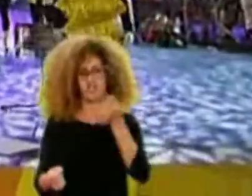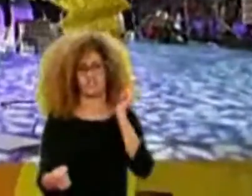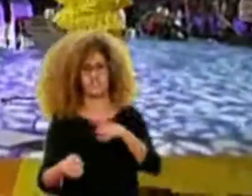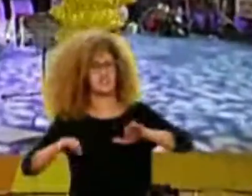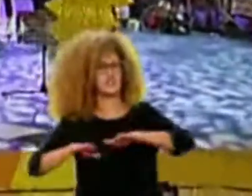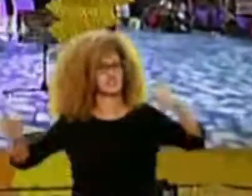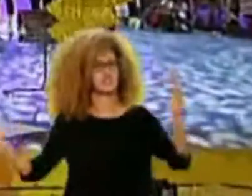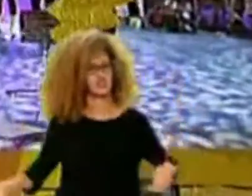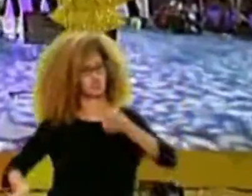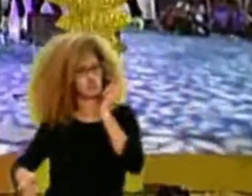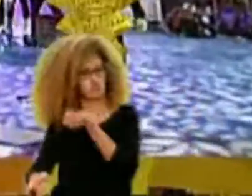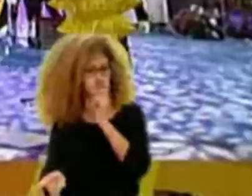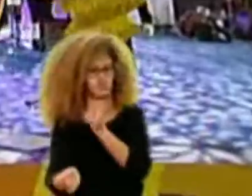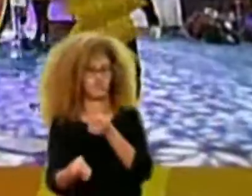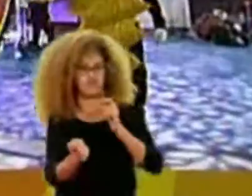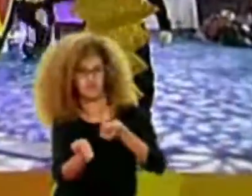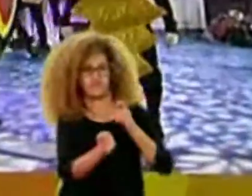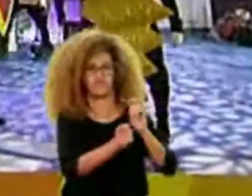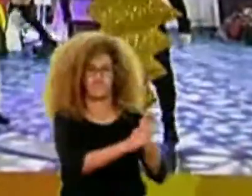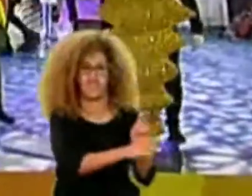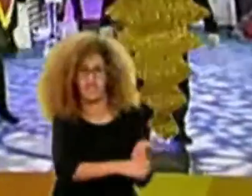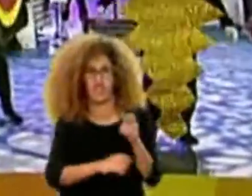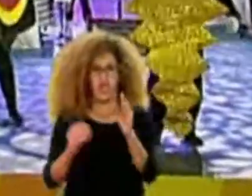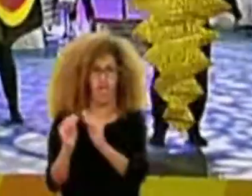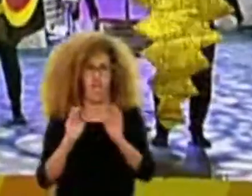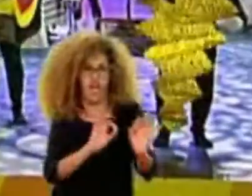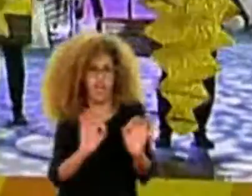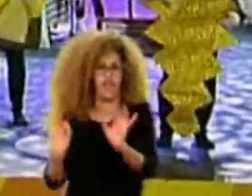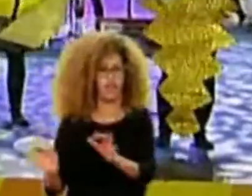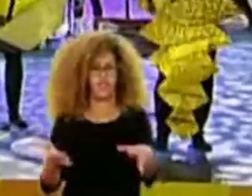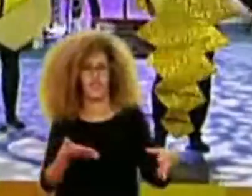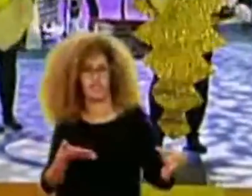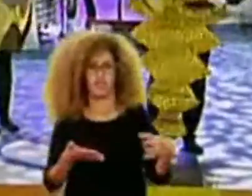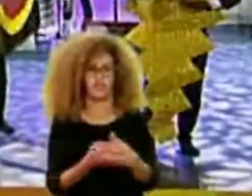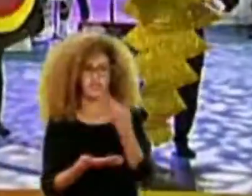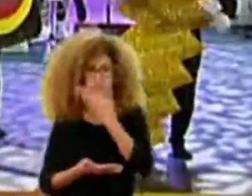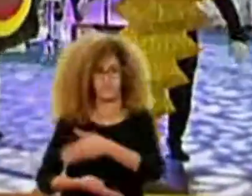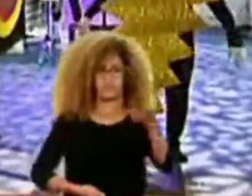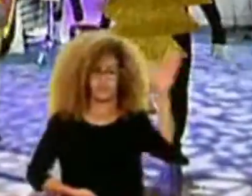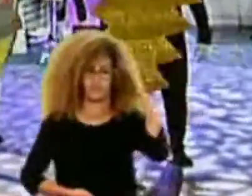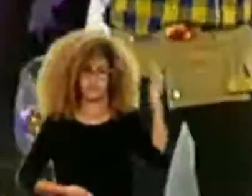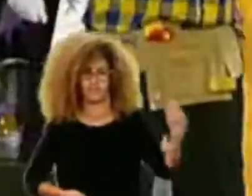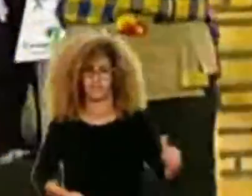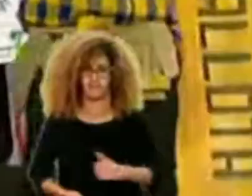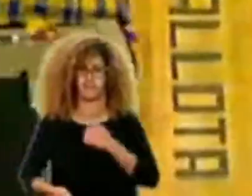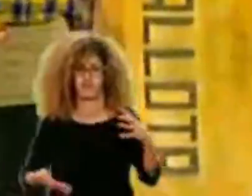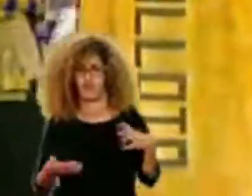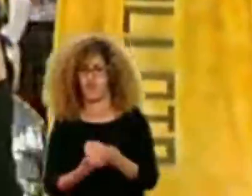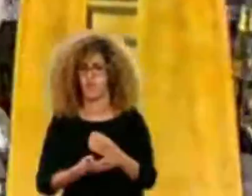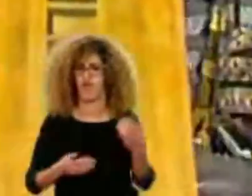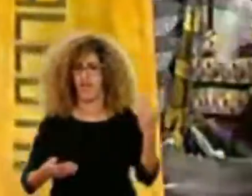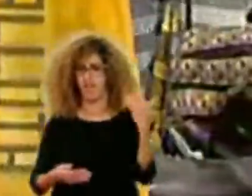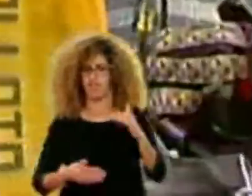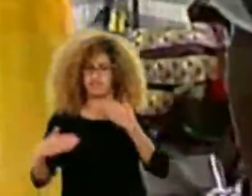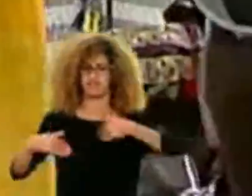desengaño. Con una sierra debes cortar por lo sano. La hipocresía y falsedad todo lo malo. Que el